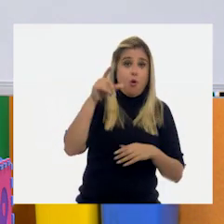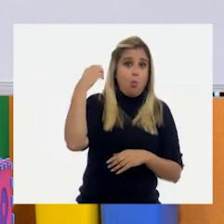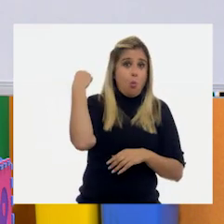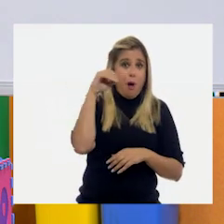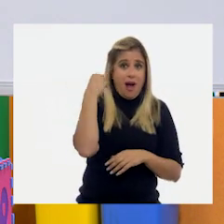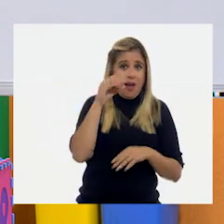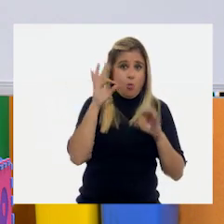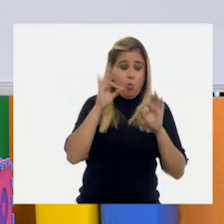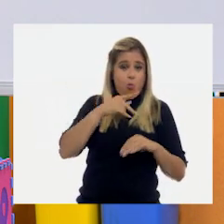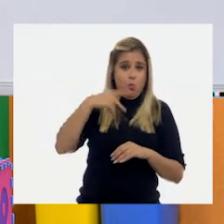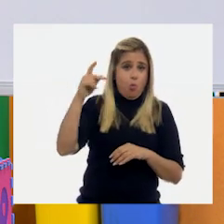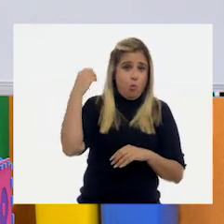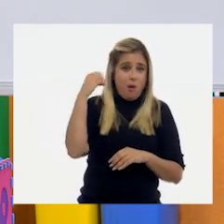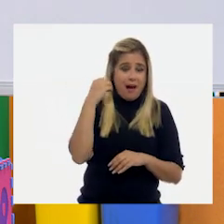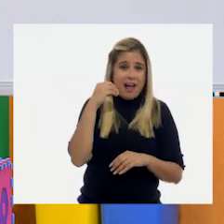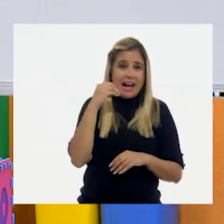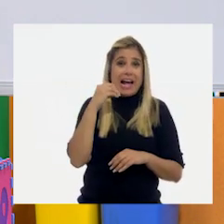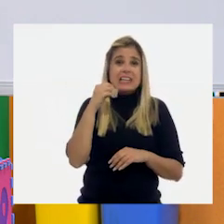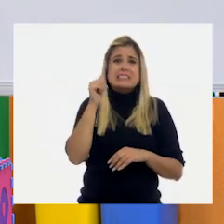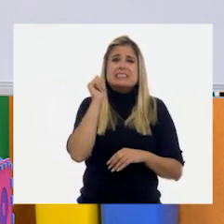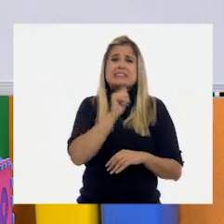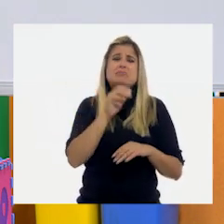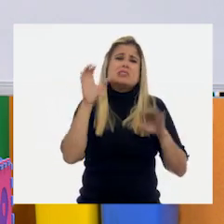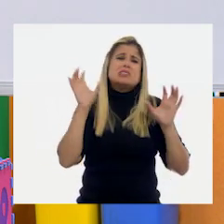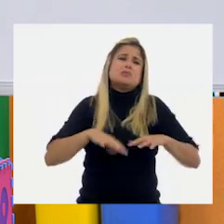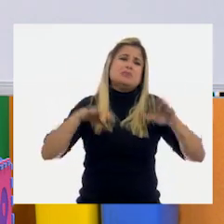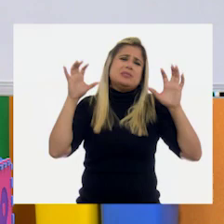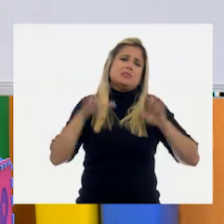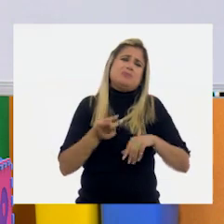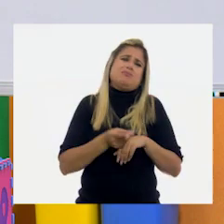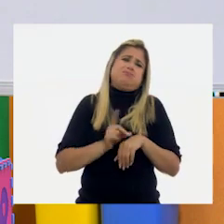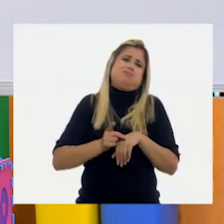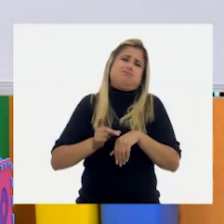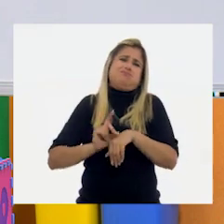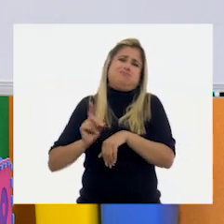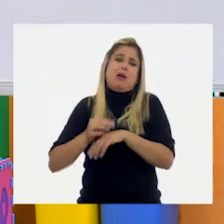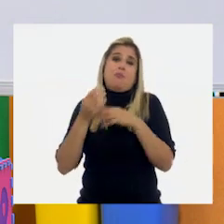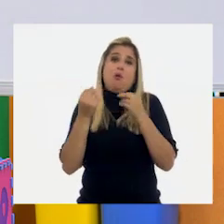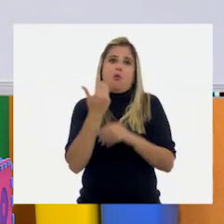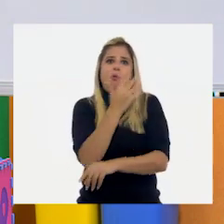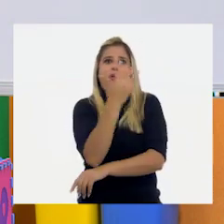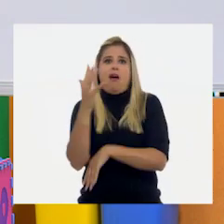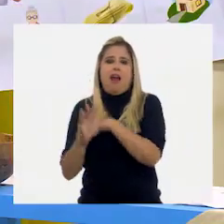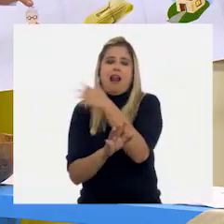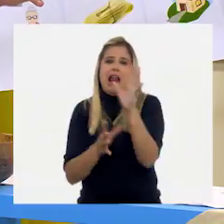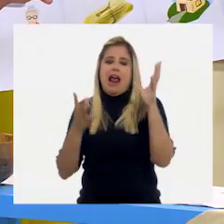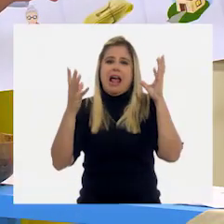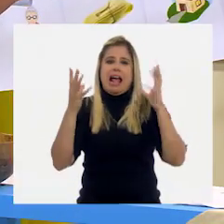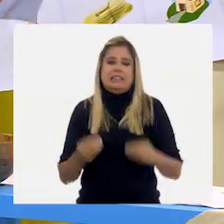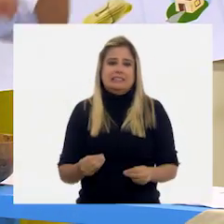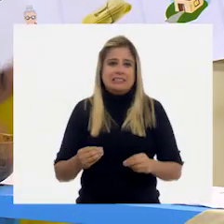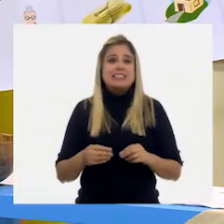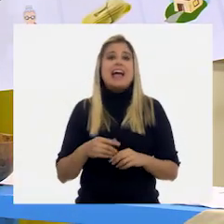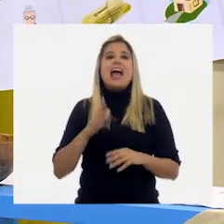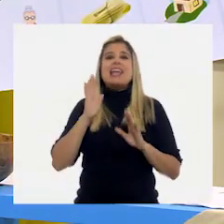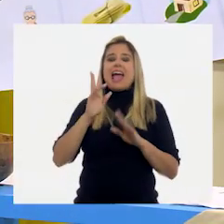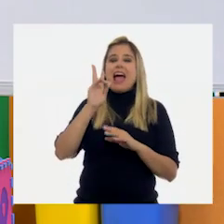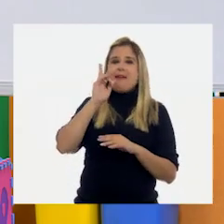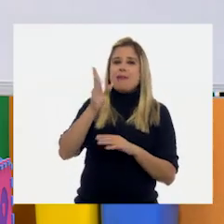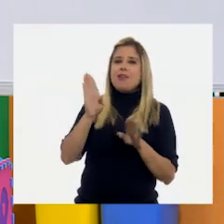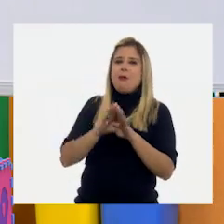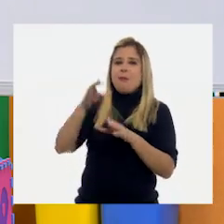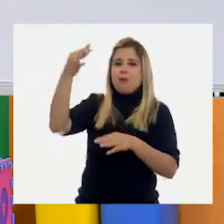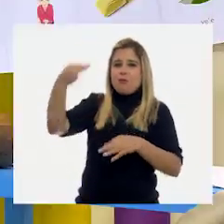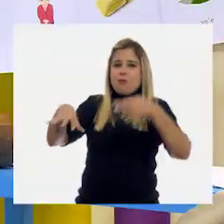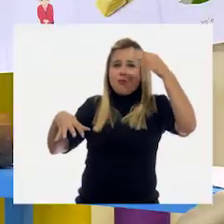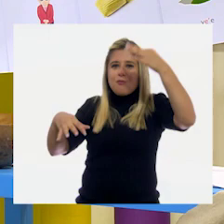Oaxaca, casi llueve mucho y por eso hay muchos árboles. Ah, ya entendí entonces por qué nuestro letrero tiene unas gotitas de